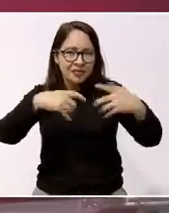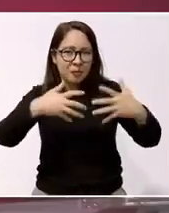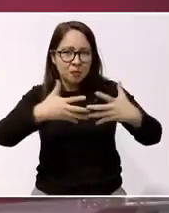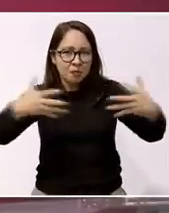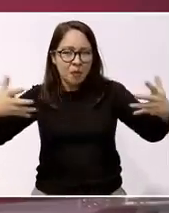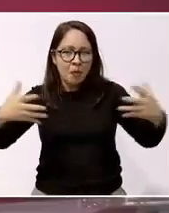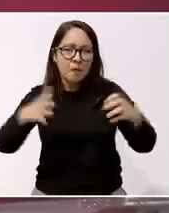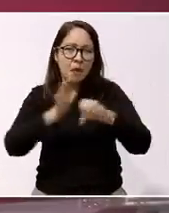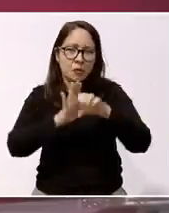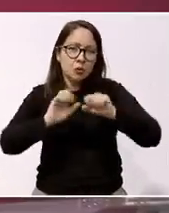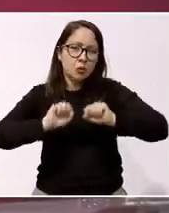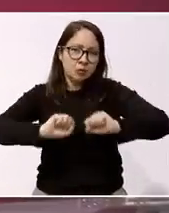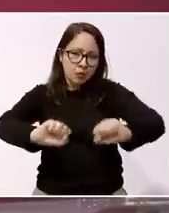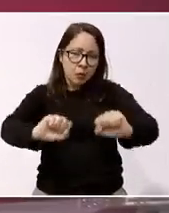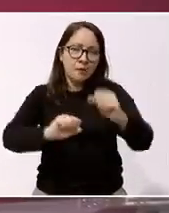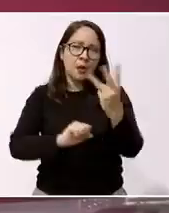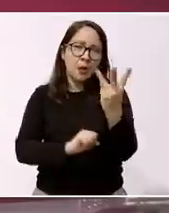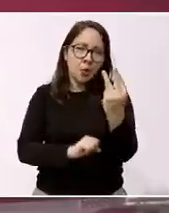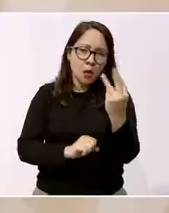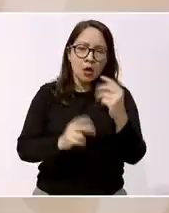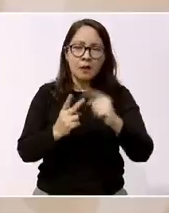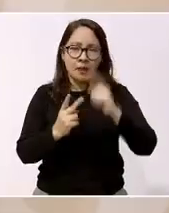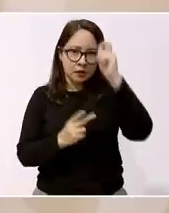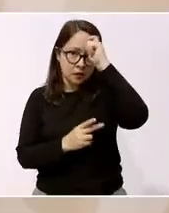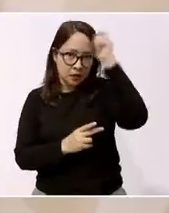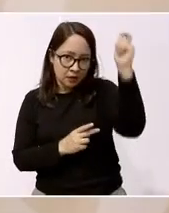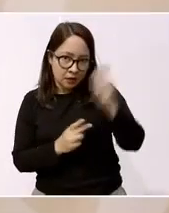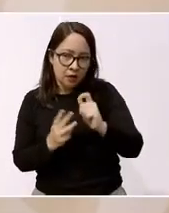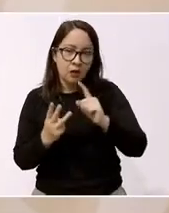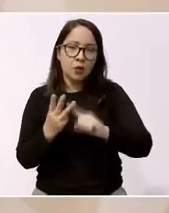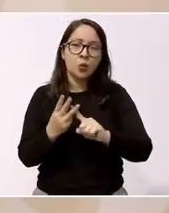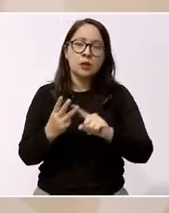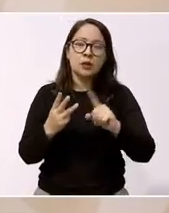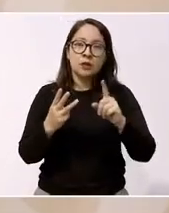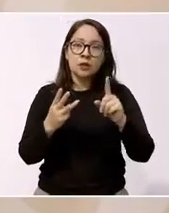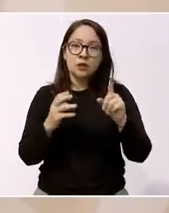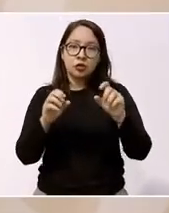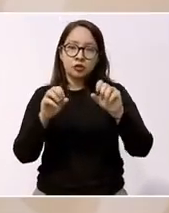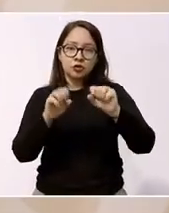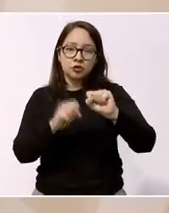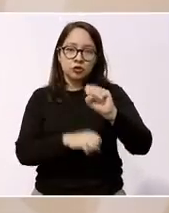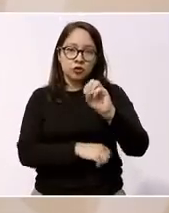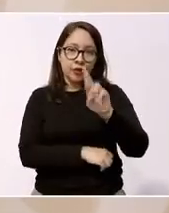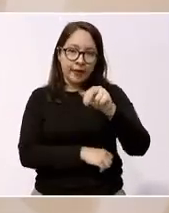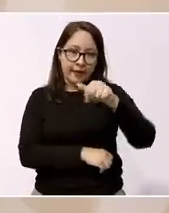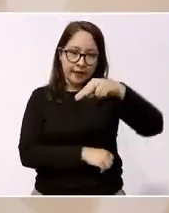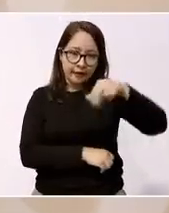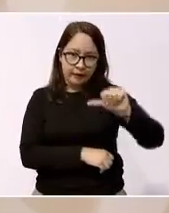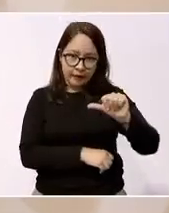como Walmart, como Chedraui, como Soriana, ya aceptaron eso.